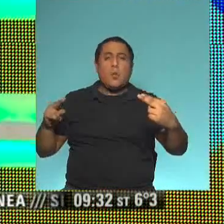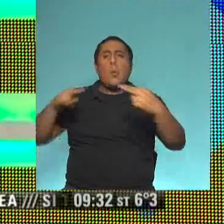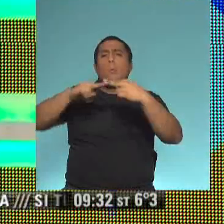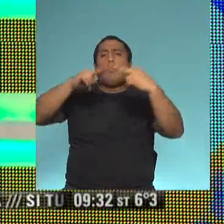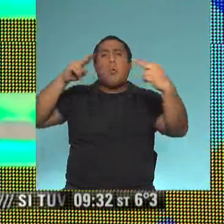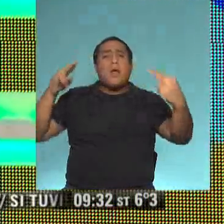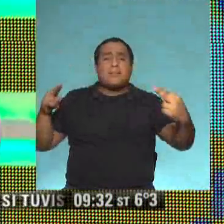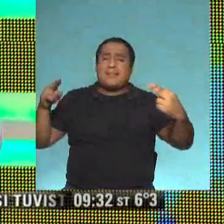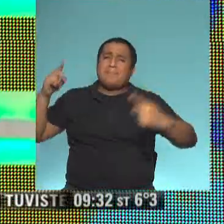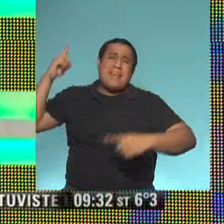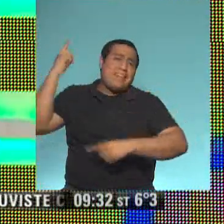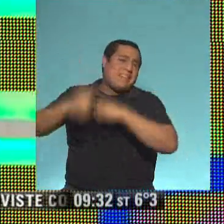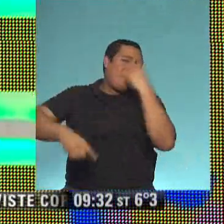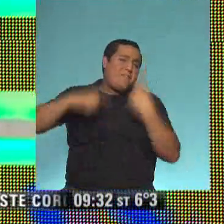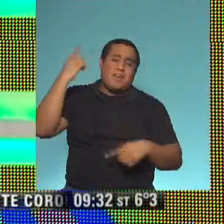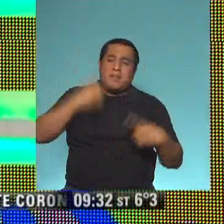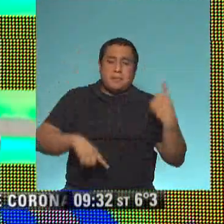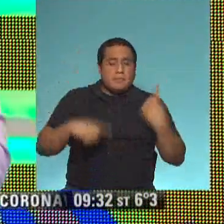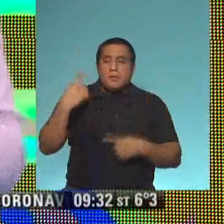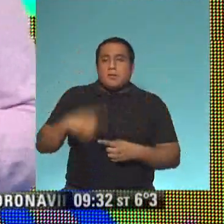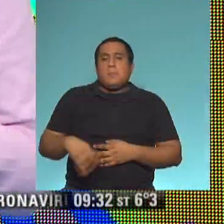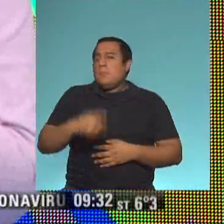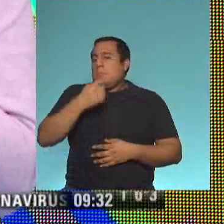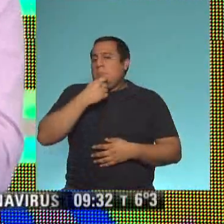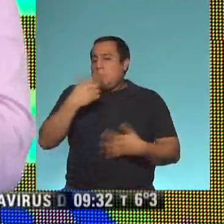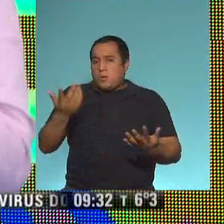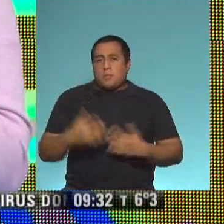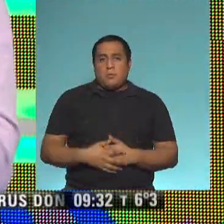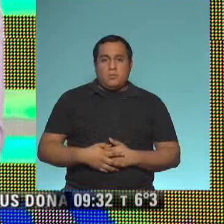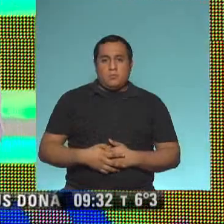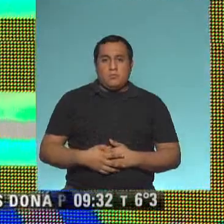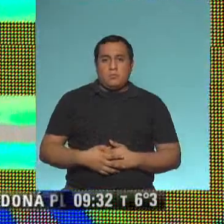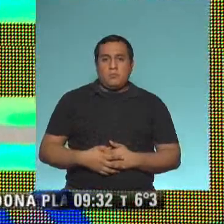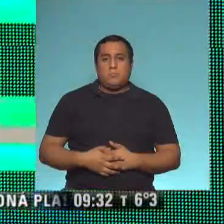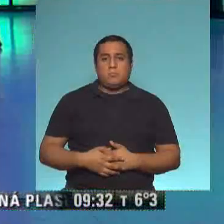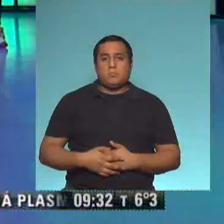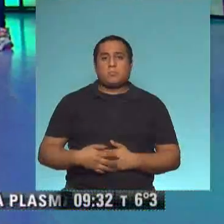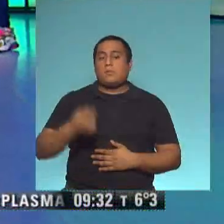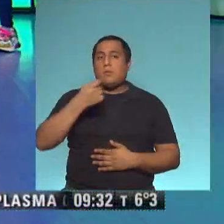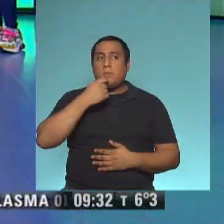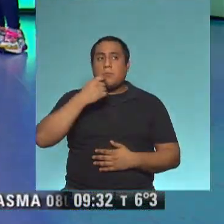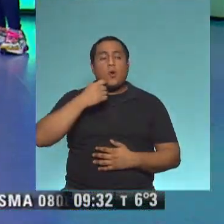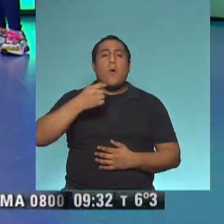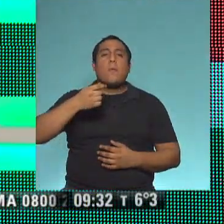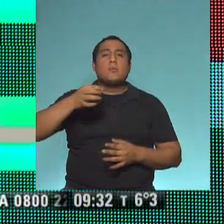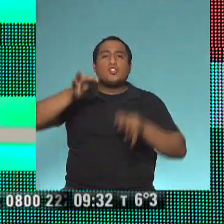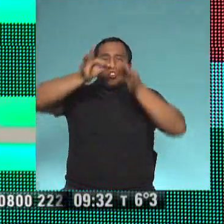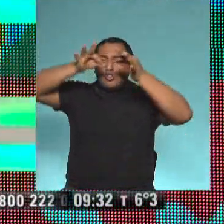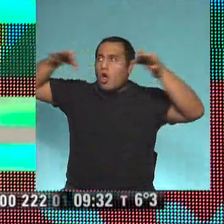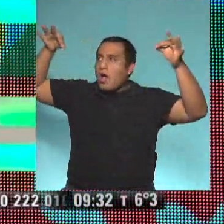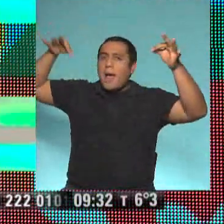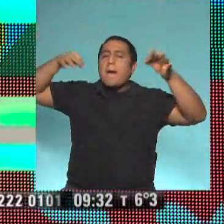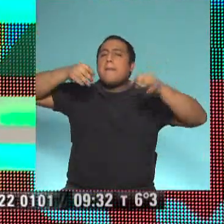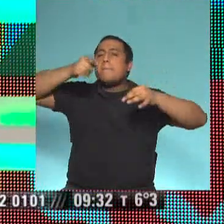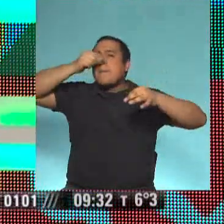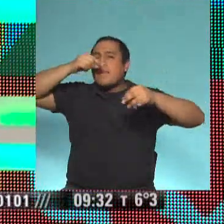son muy distintos entre sí. Porque, por ejemplo, no es lo mismo un puente que está hecho con sogas y maderitas, que ahí muchas